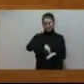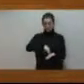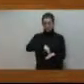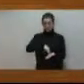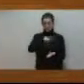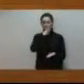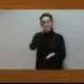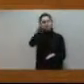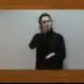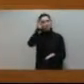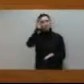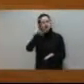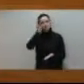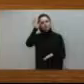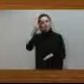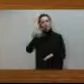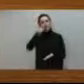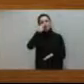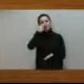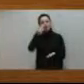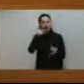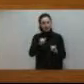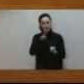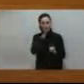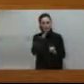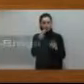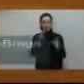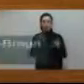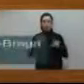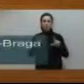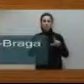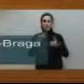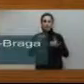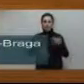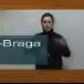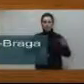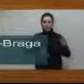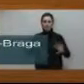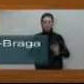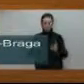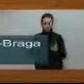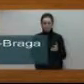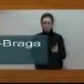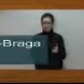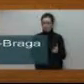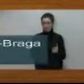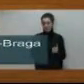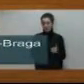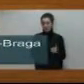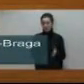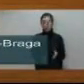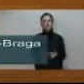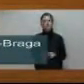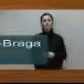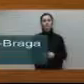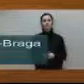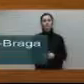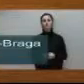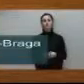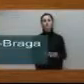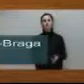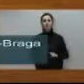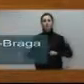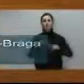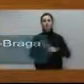escuchar cosas que podrían interesarle sobre lo que la prensa ya ha venido a denominar la trama del cable. Le toca responder